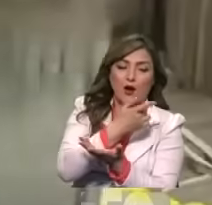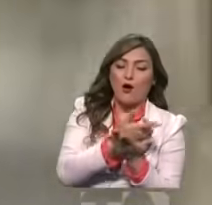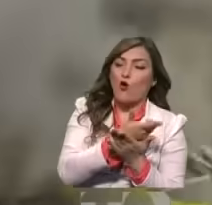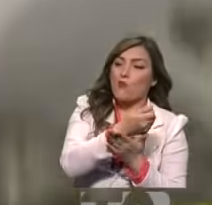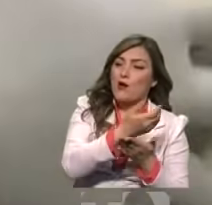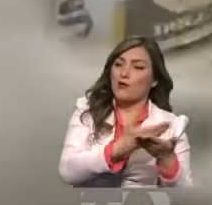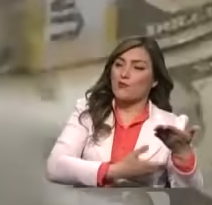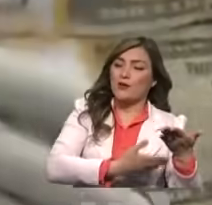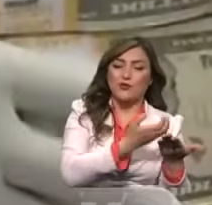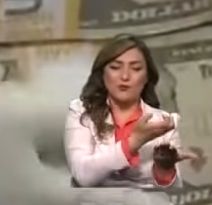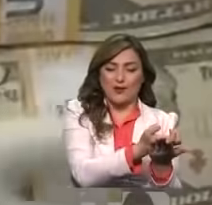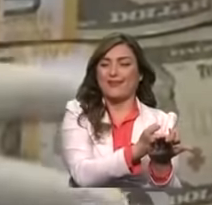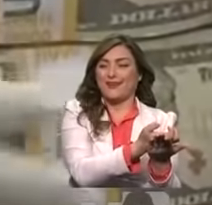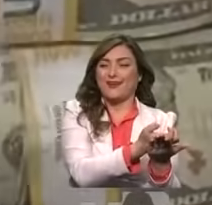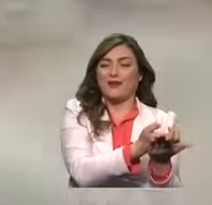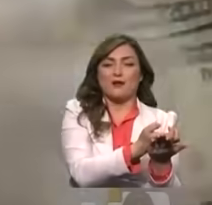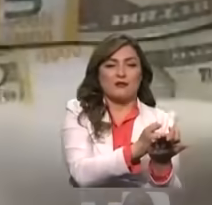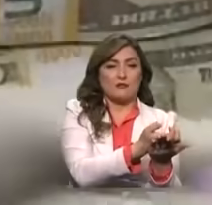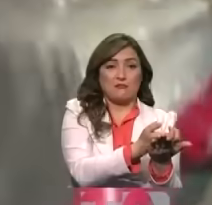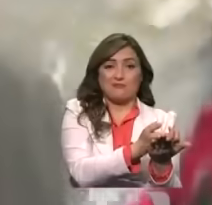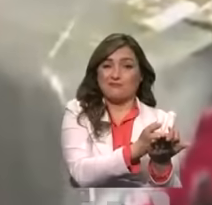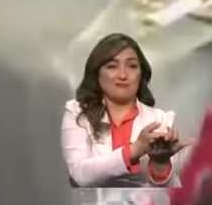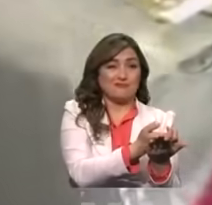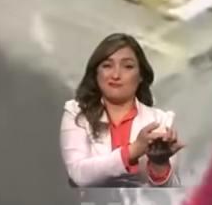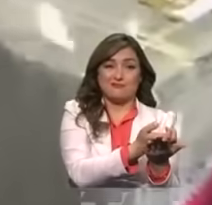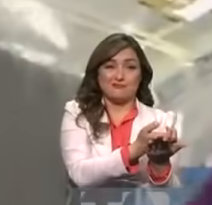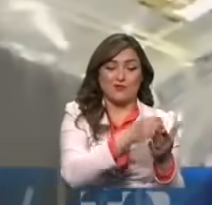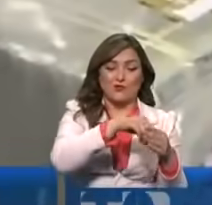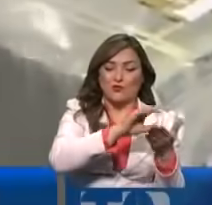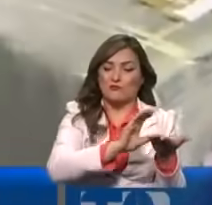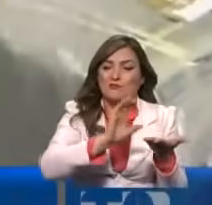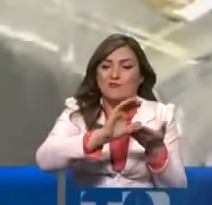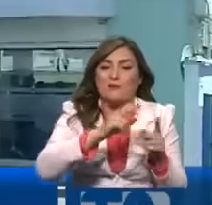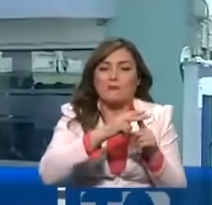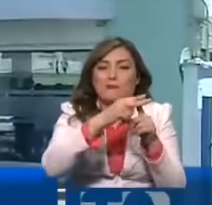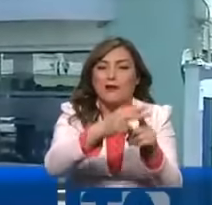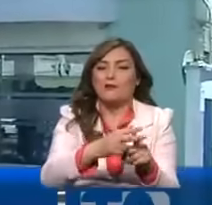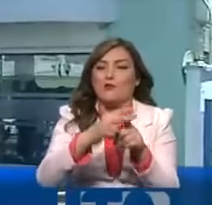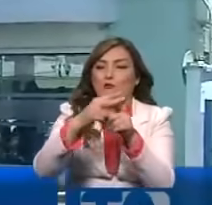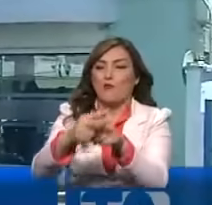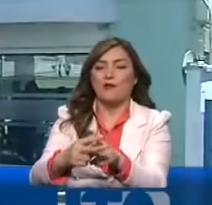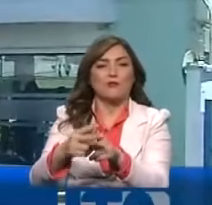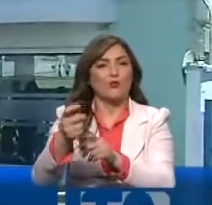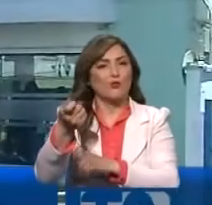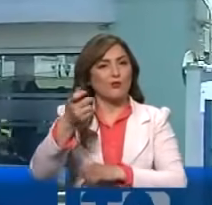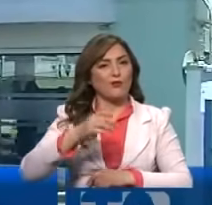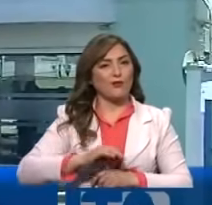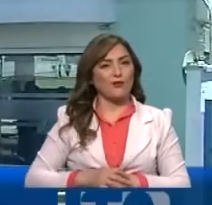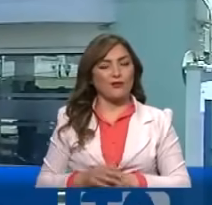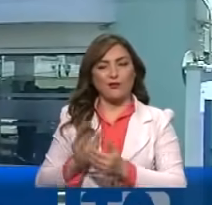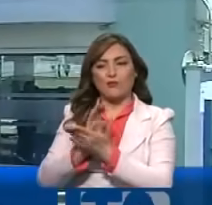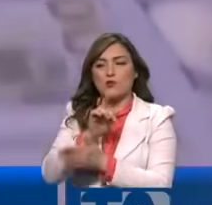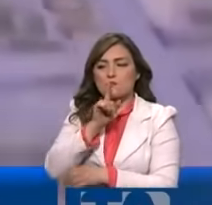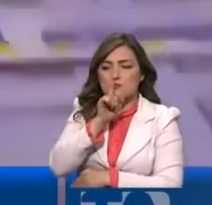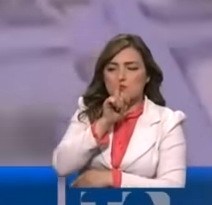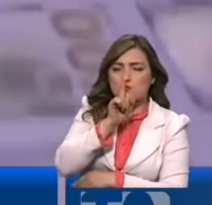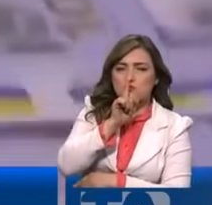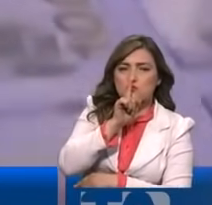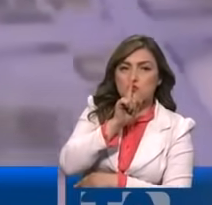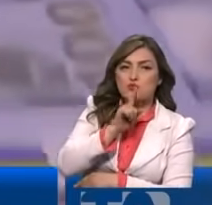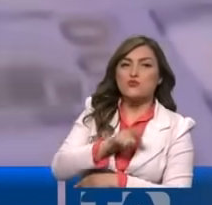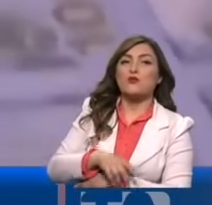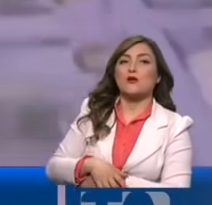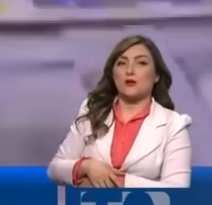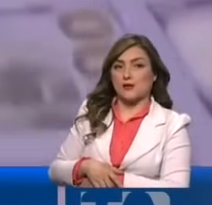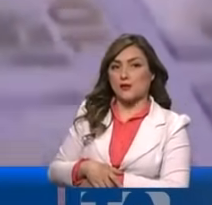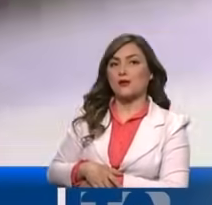bonos, cuando realmente se estaba usando parte de sus fondos para otorgar préstamos. Todo esto a espaldas de la institución. Todo esto